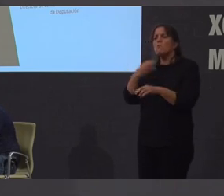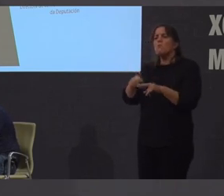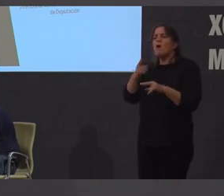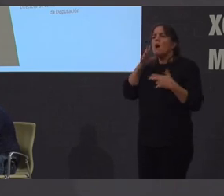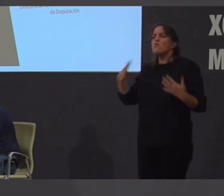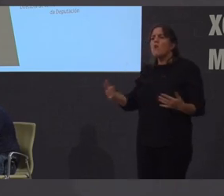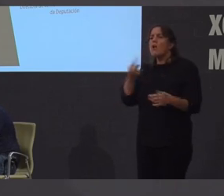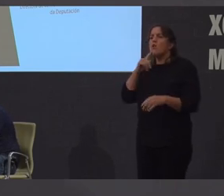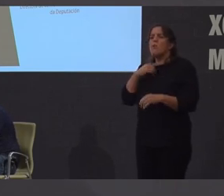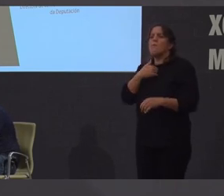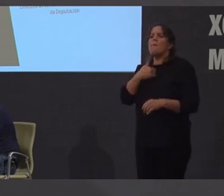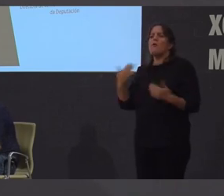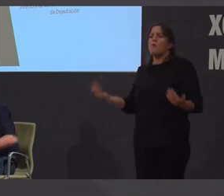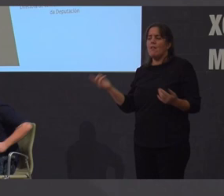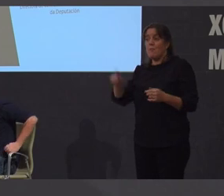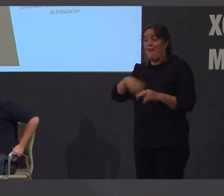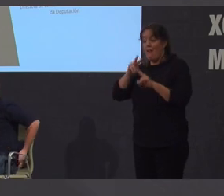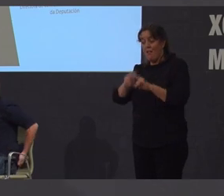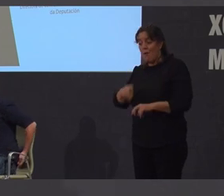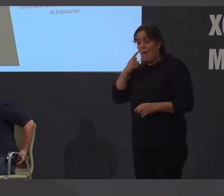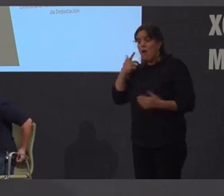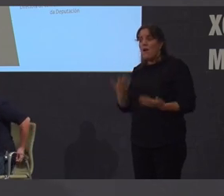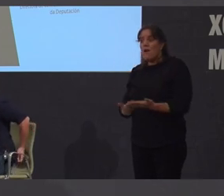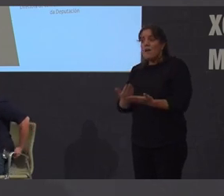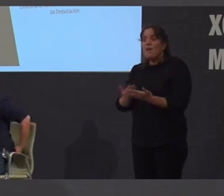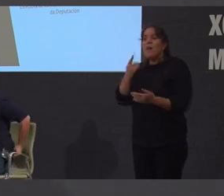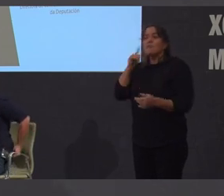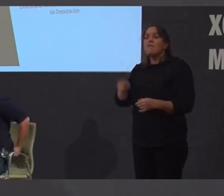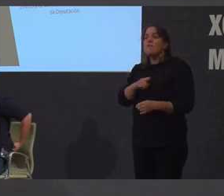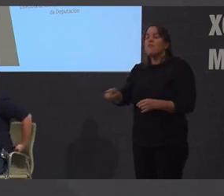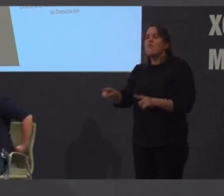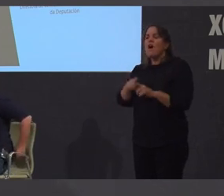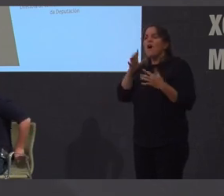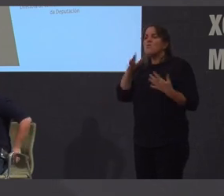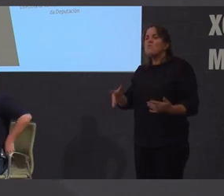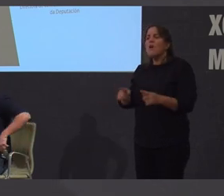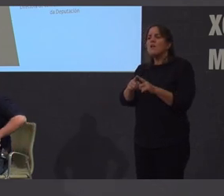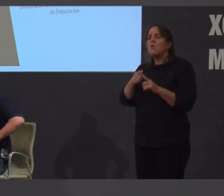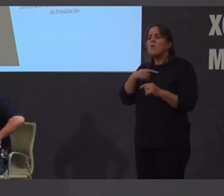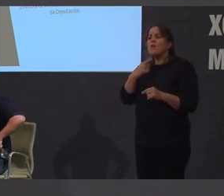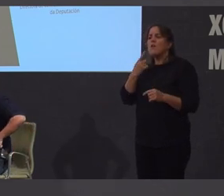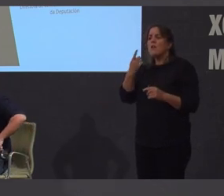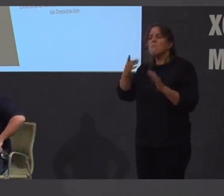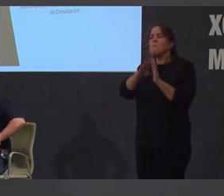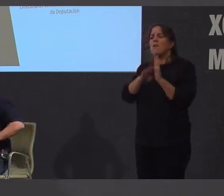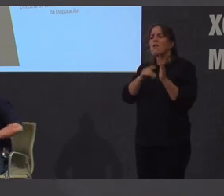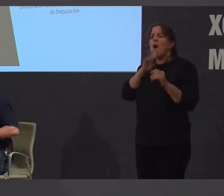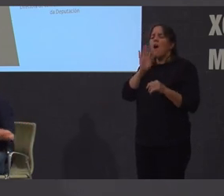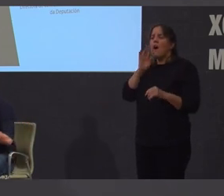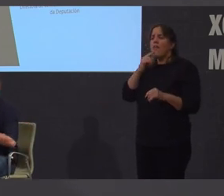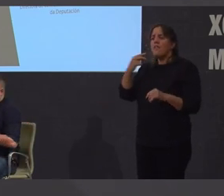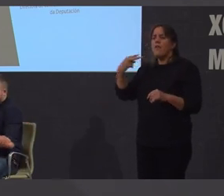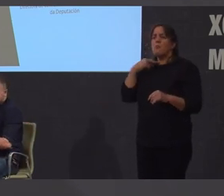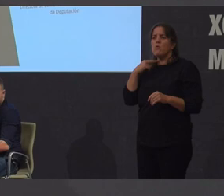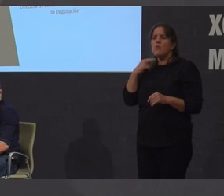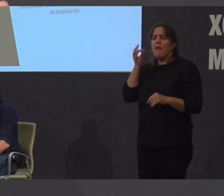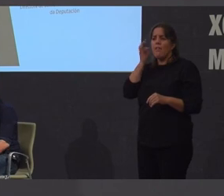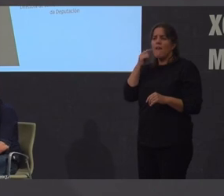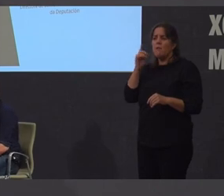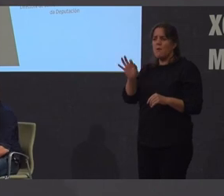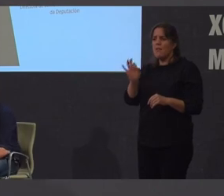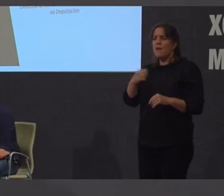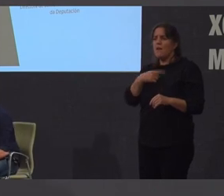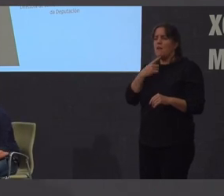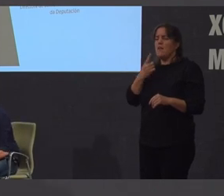parlamentario actual. Analizaremos se é verdade que aínda a día de hoxe se pode cumprir ese mandado que falaba a deputada de